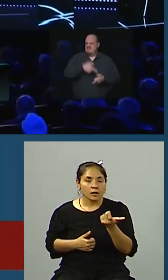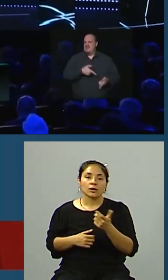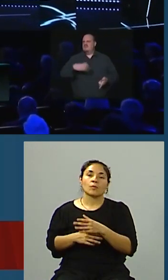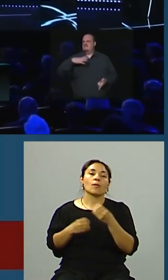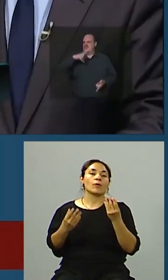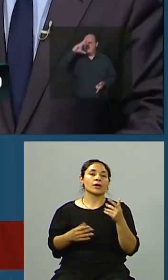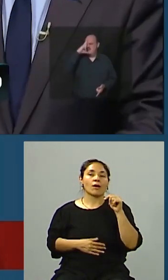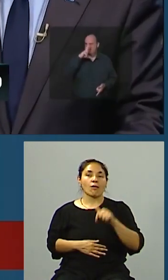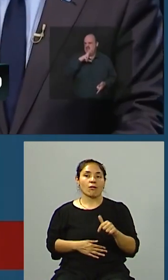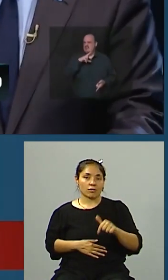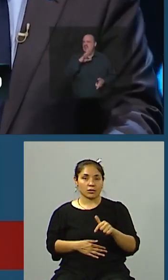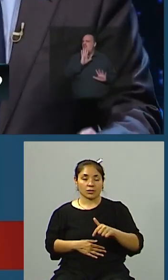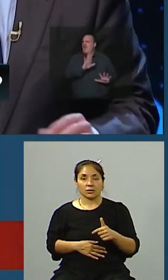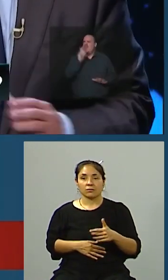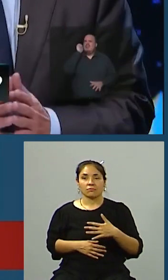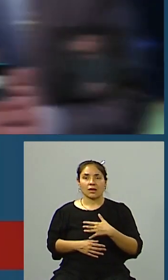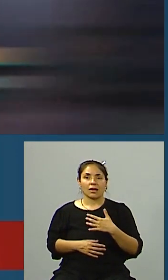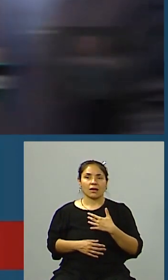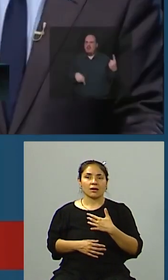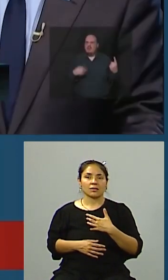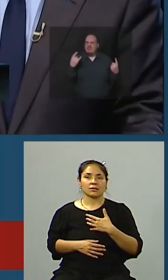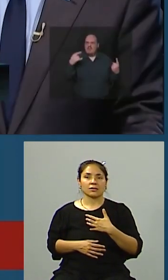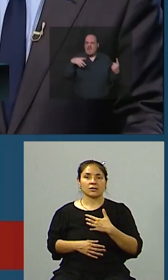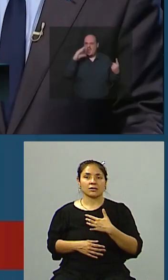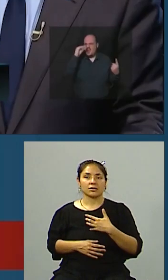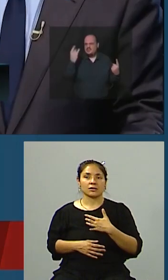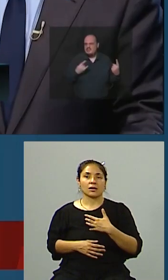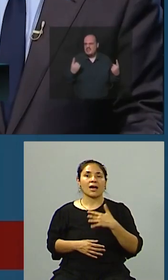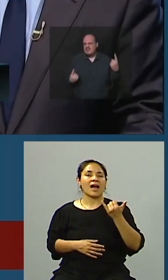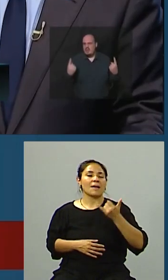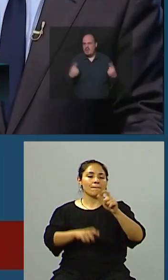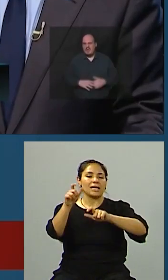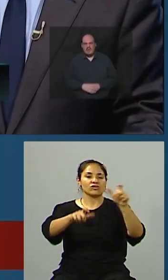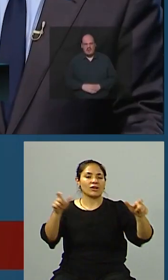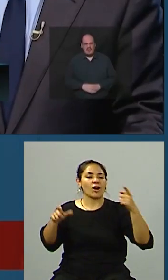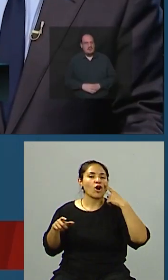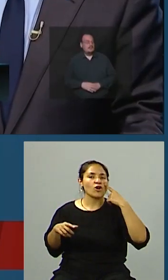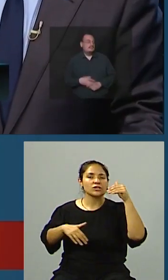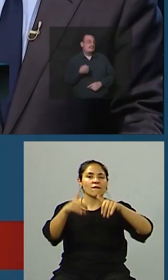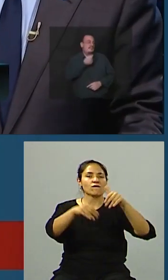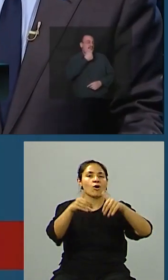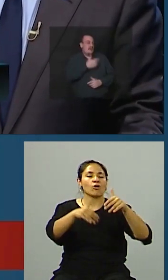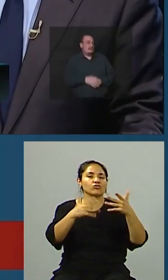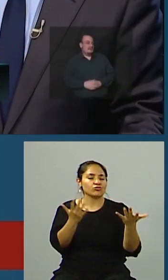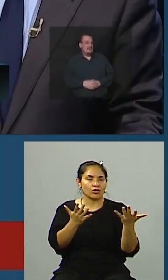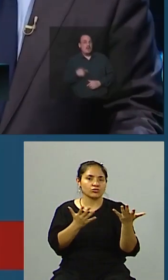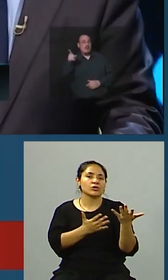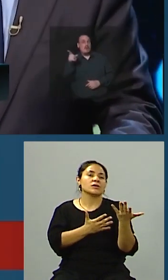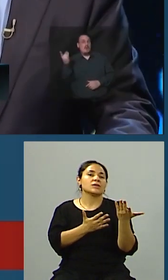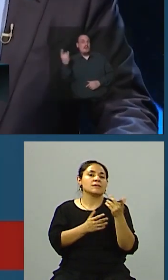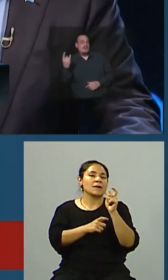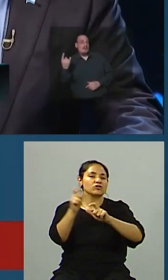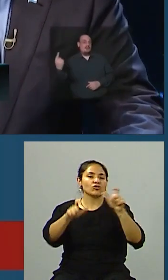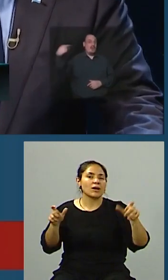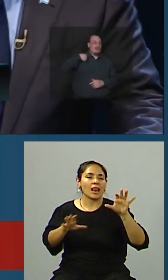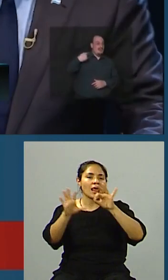hay una cercanía entre uno y otro en cuanto a la intención de voto de los argentinos y argentinas. ¿Cómo ves el panorama de ese domingo?